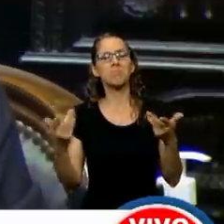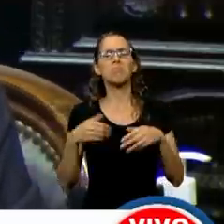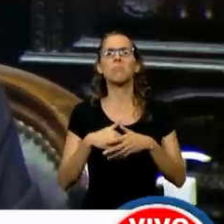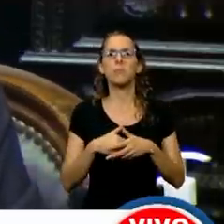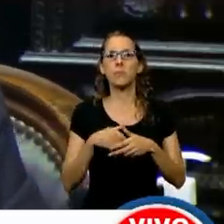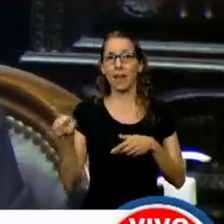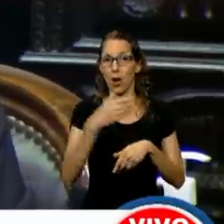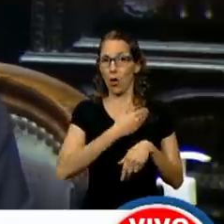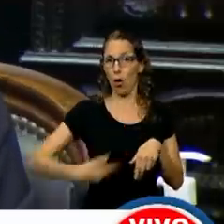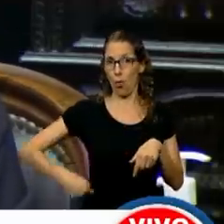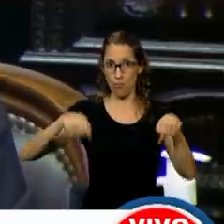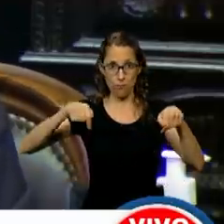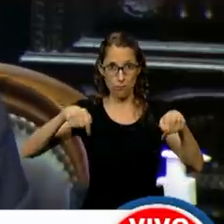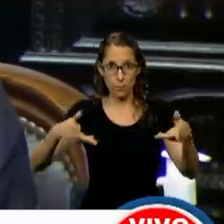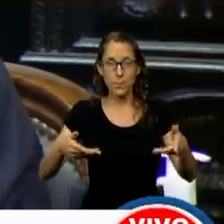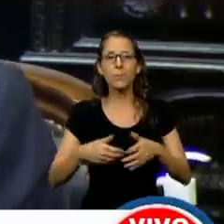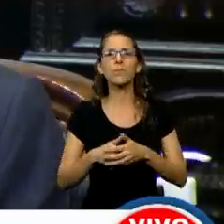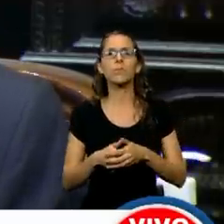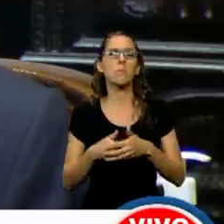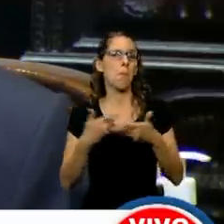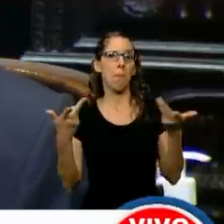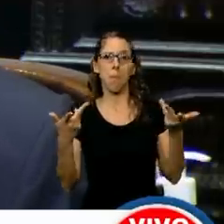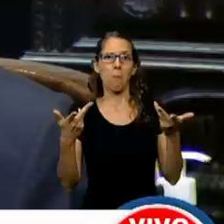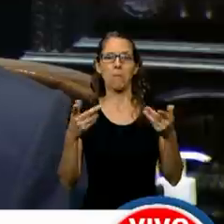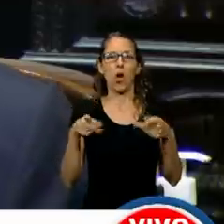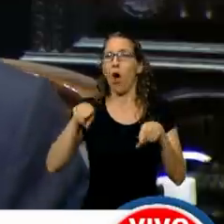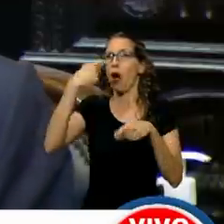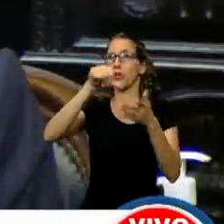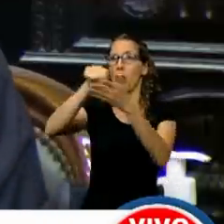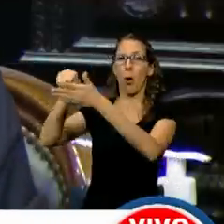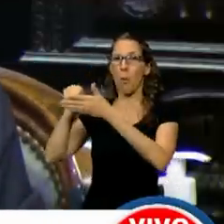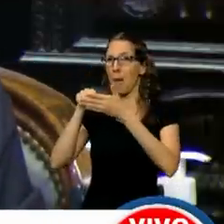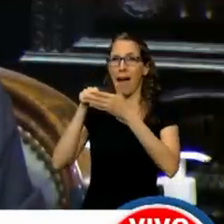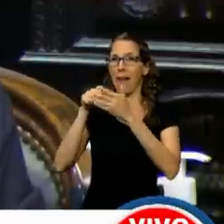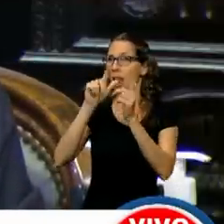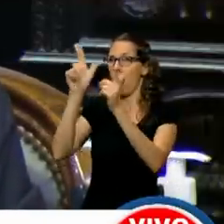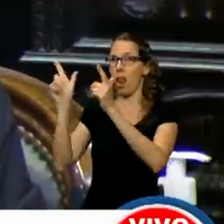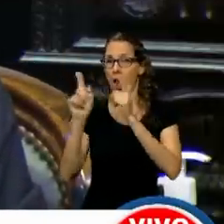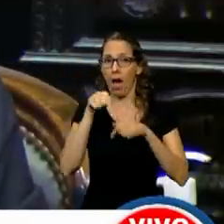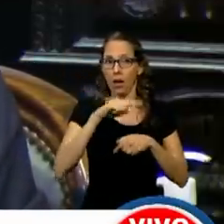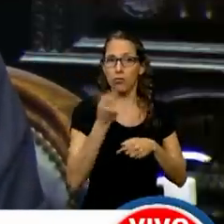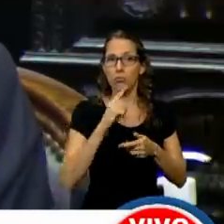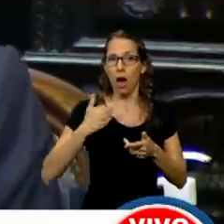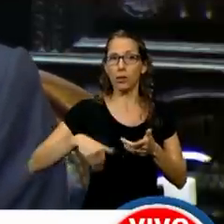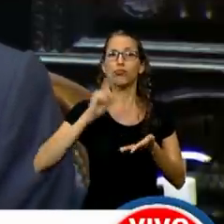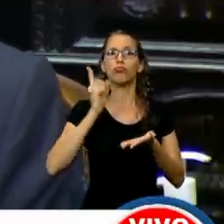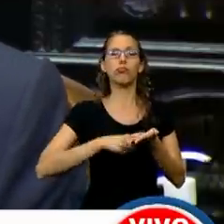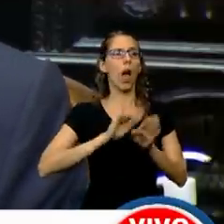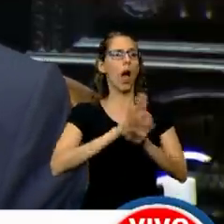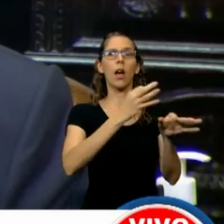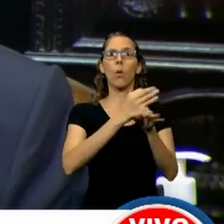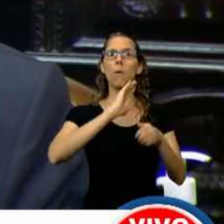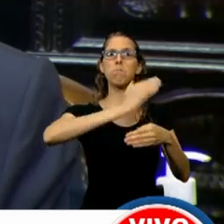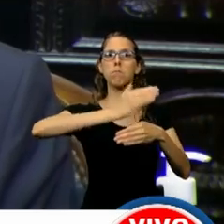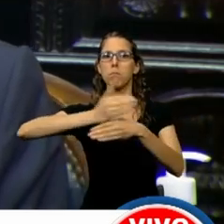este gobierno como no hizo ningún país del mundo cerró las escuelas en la mayoría de las jurisdicciones el